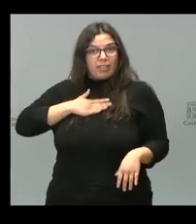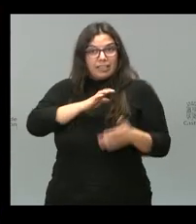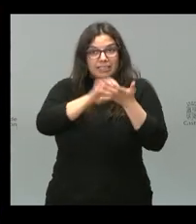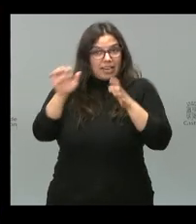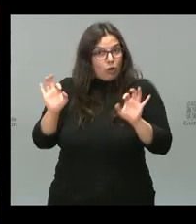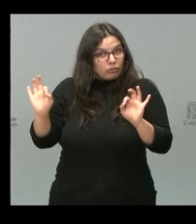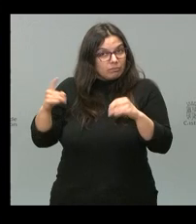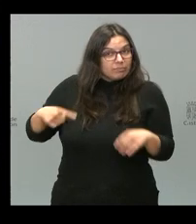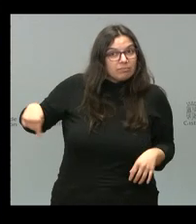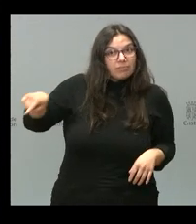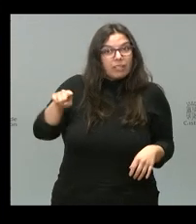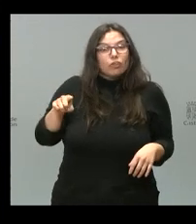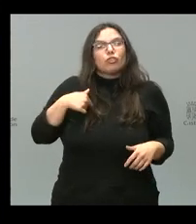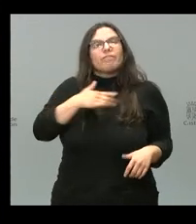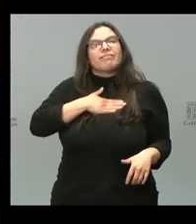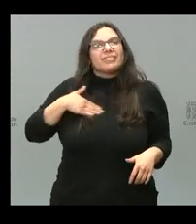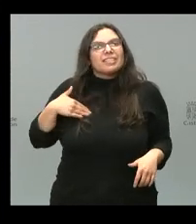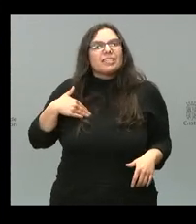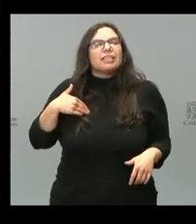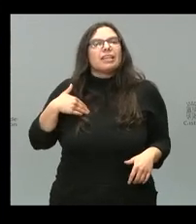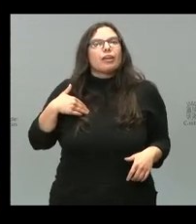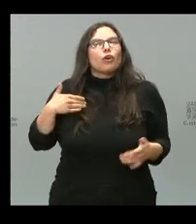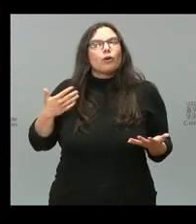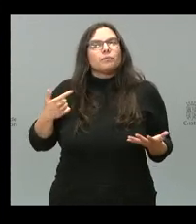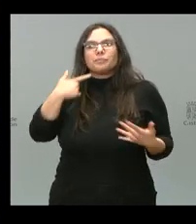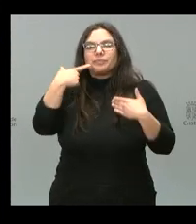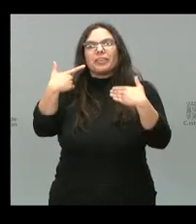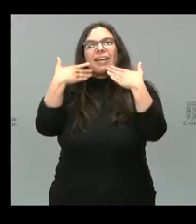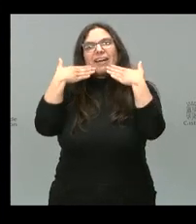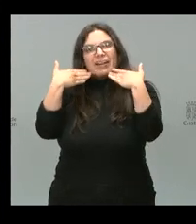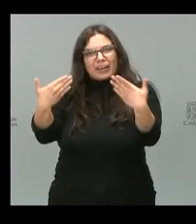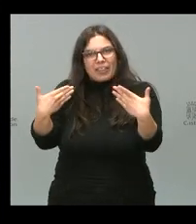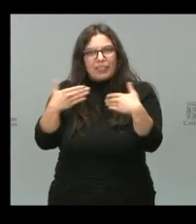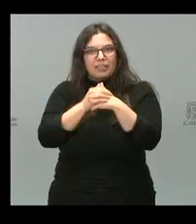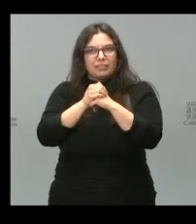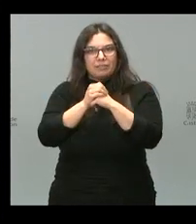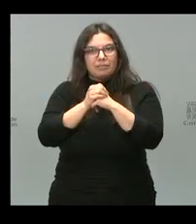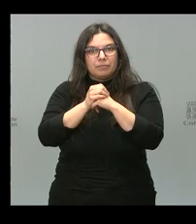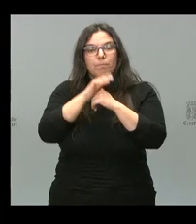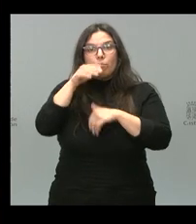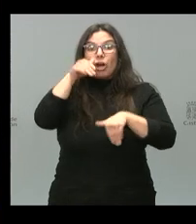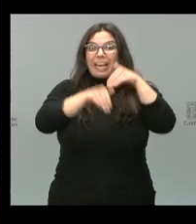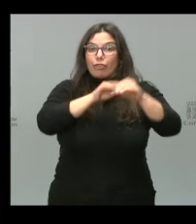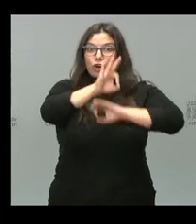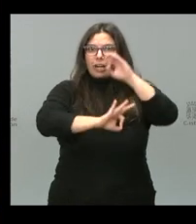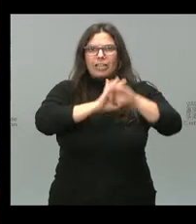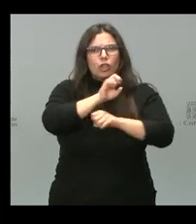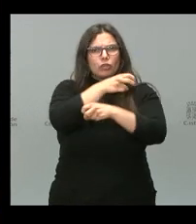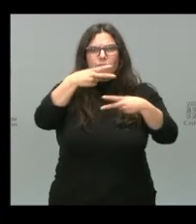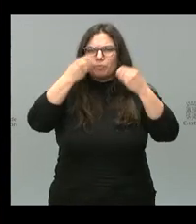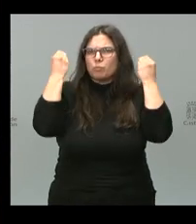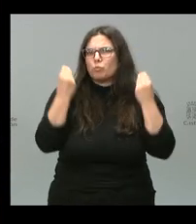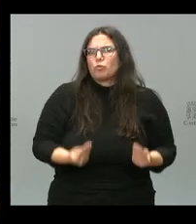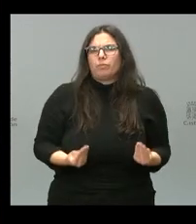nuestra tierra Yo quiero agradecer lo bien que salieron las elecciones la